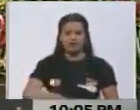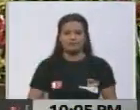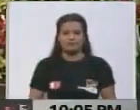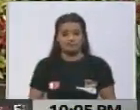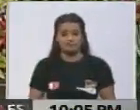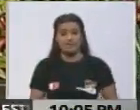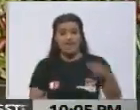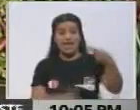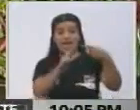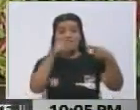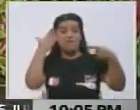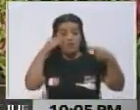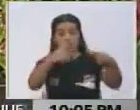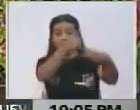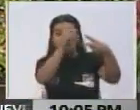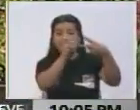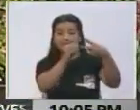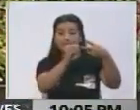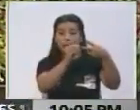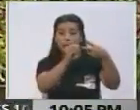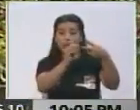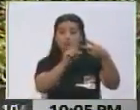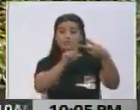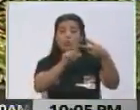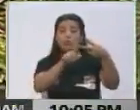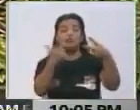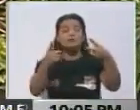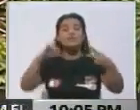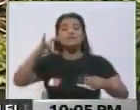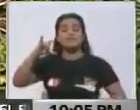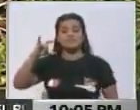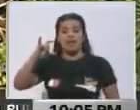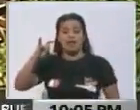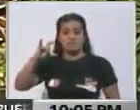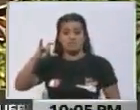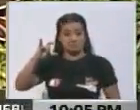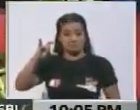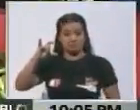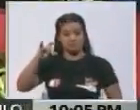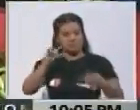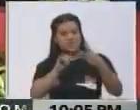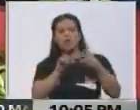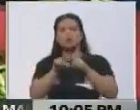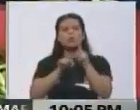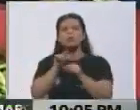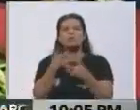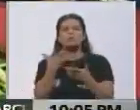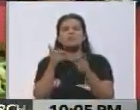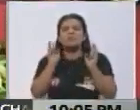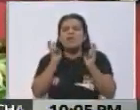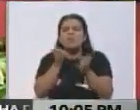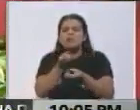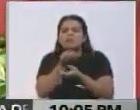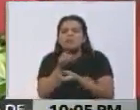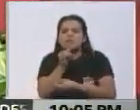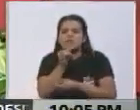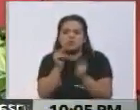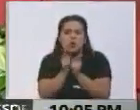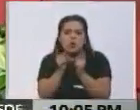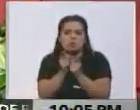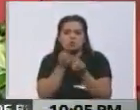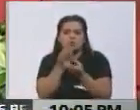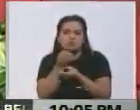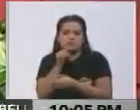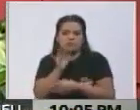Ya Twitter es una instancia como para uno sacar algunas noticias, cosas. Pero Twitter lo coparon los